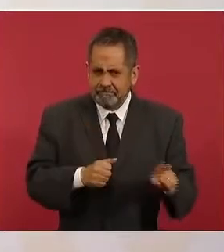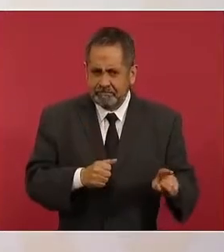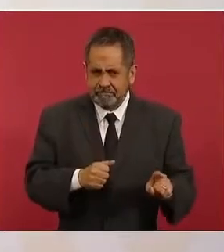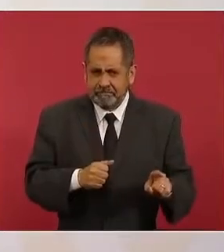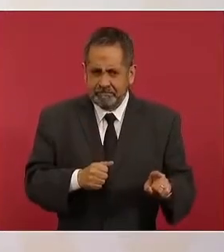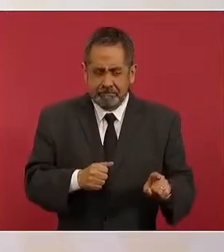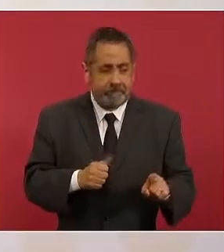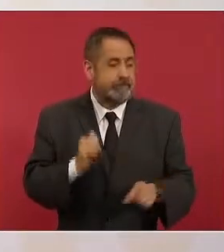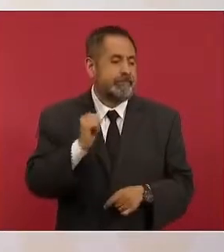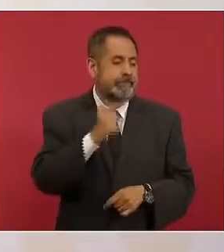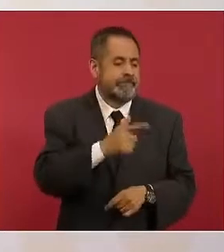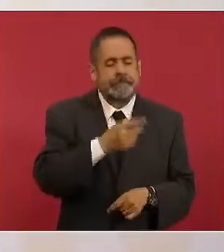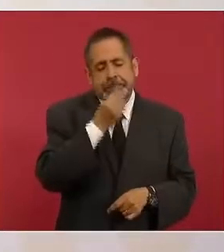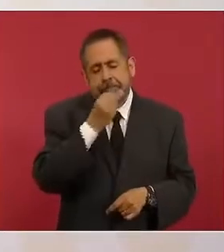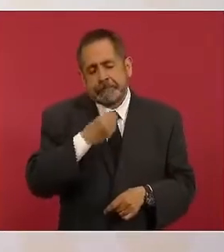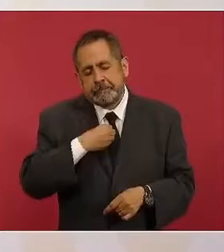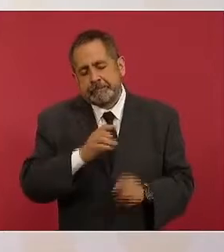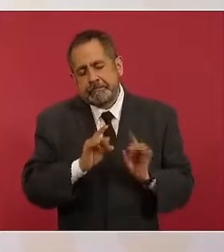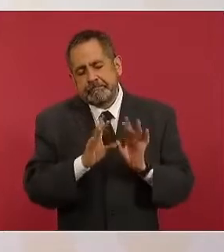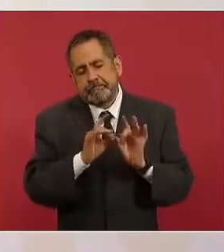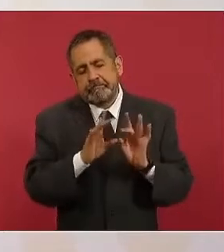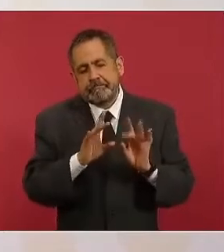No dejar pasar nada.